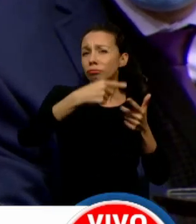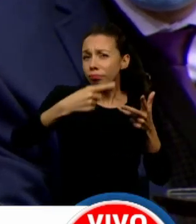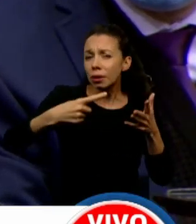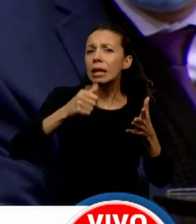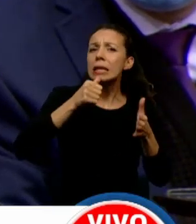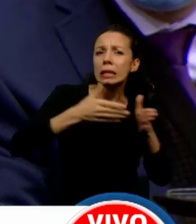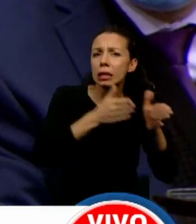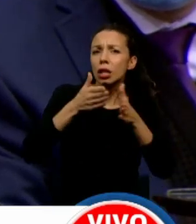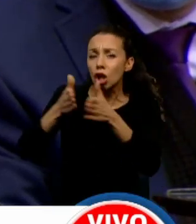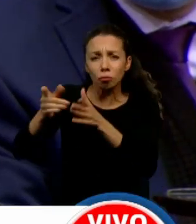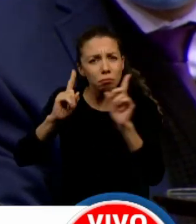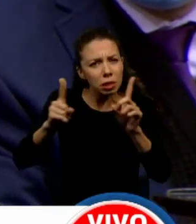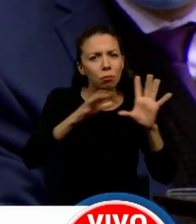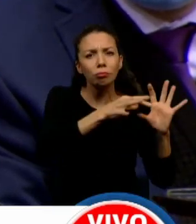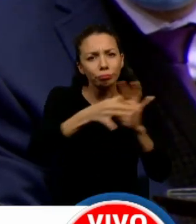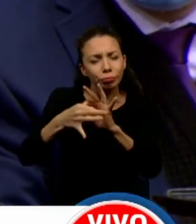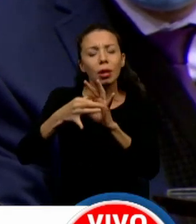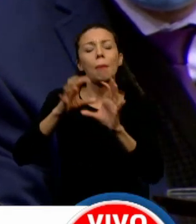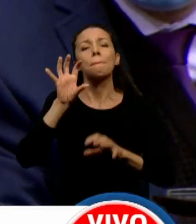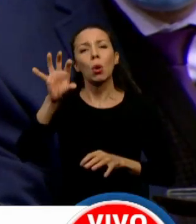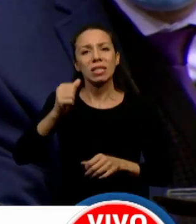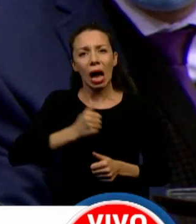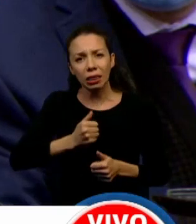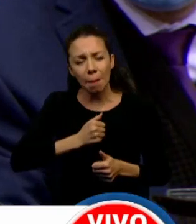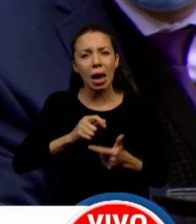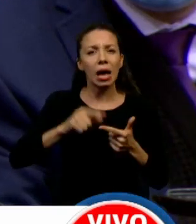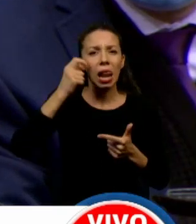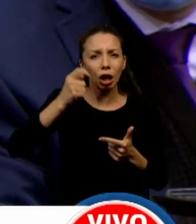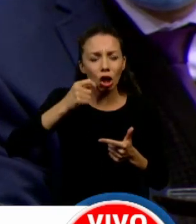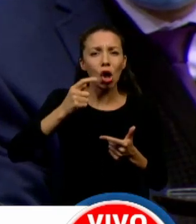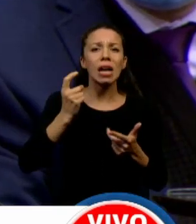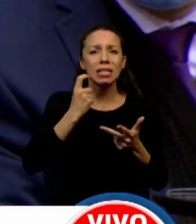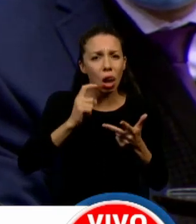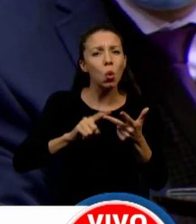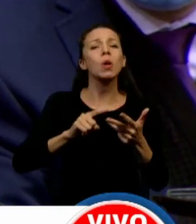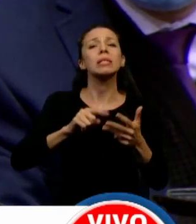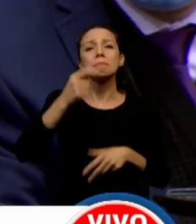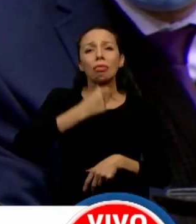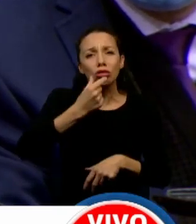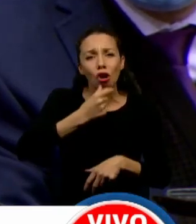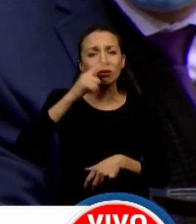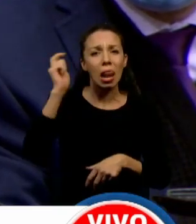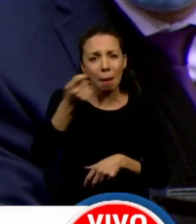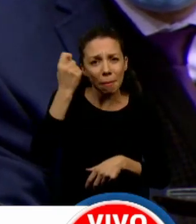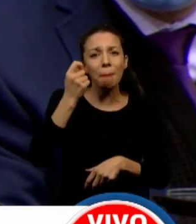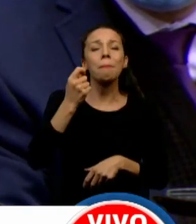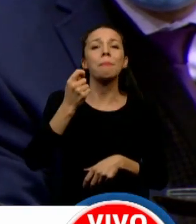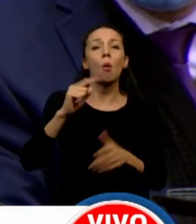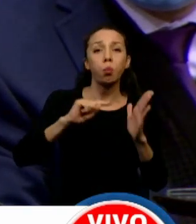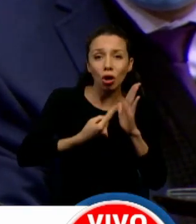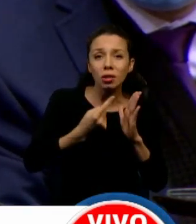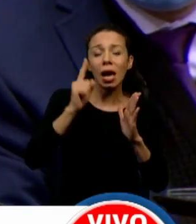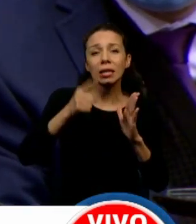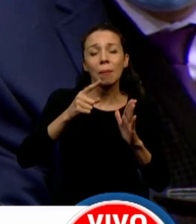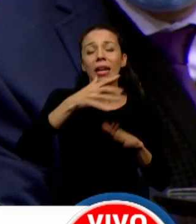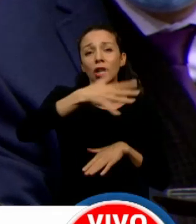de la que son miembros la provincia de Catamarca, La Rioja, San Luis, Mendoza, La Pampa, Buenos Aires y Río Negro,